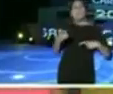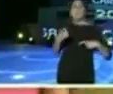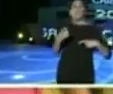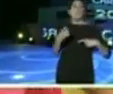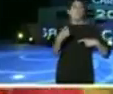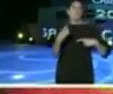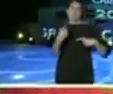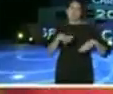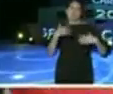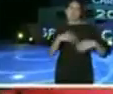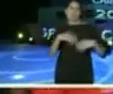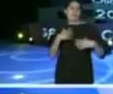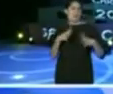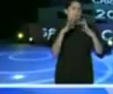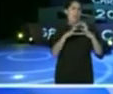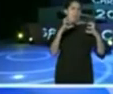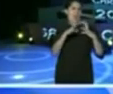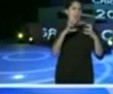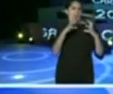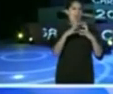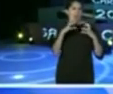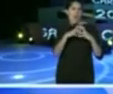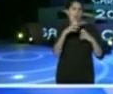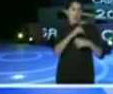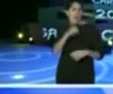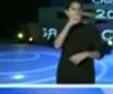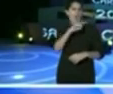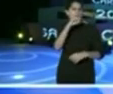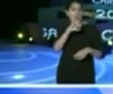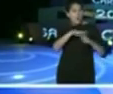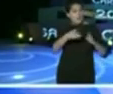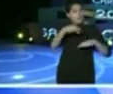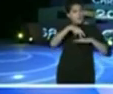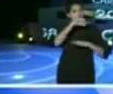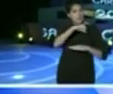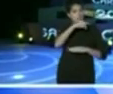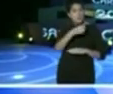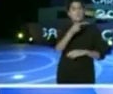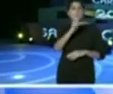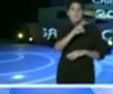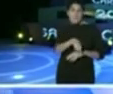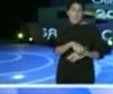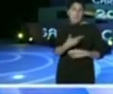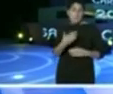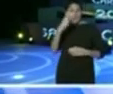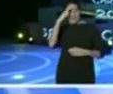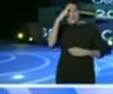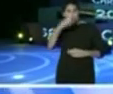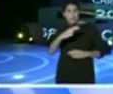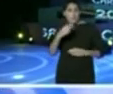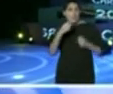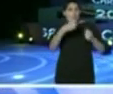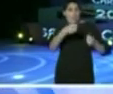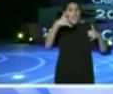muchísimo entusiasmo lo dieron todo, como todas las murgas sobre el escenario, pero han sido merecedores de este reconocimiento por parte de Diablos